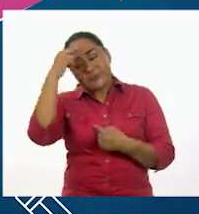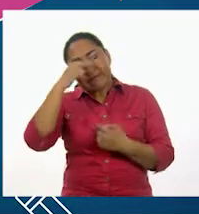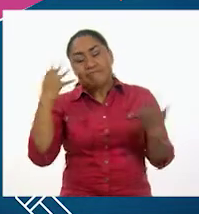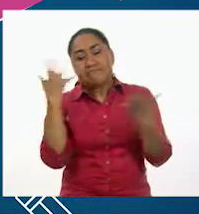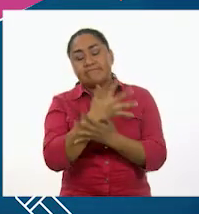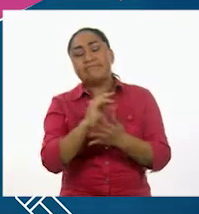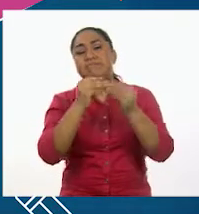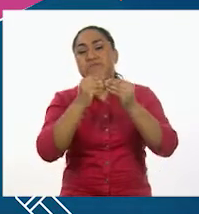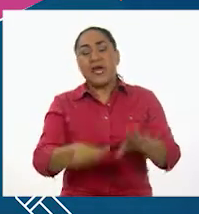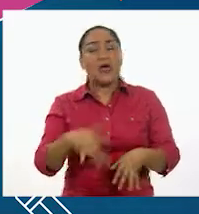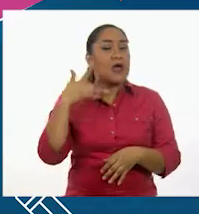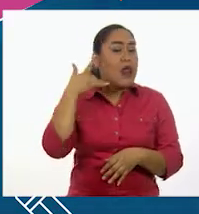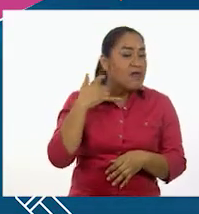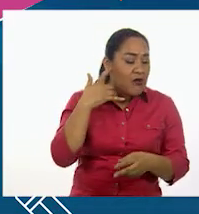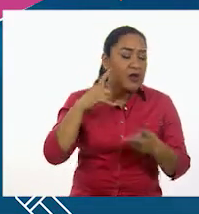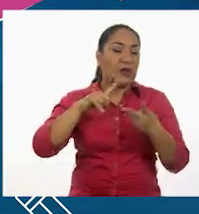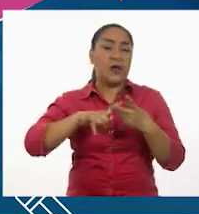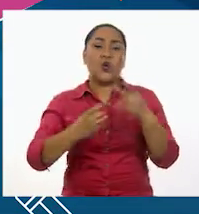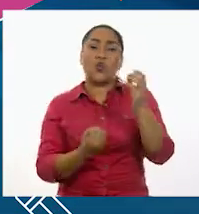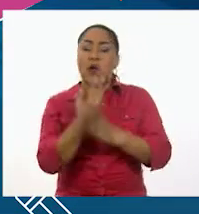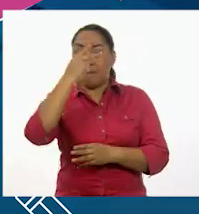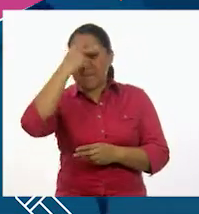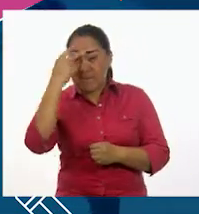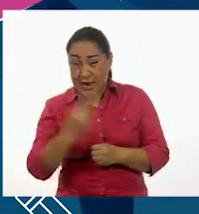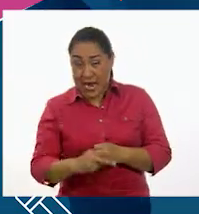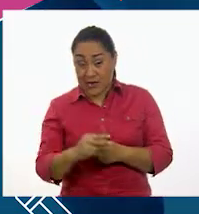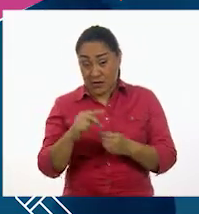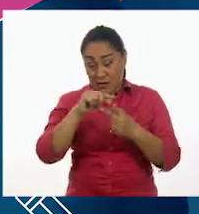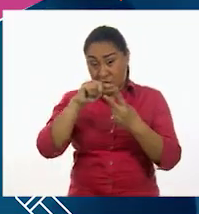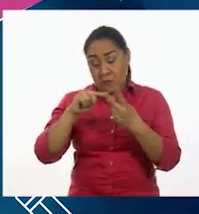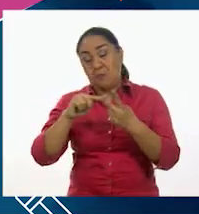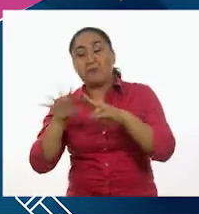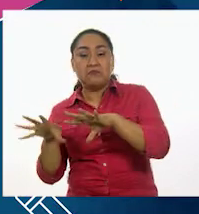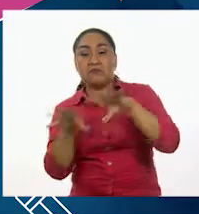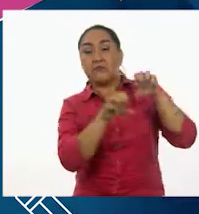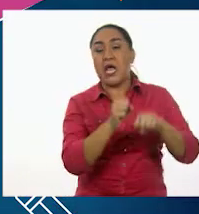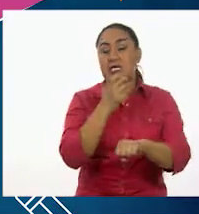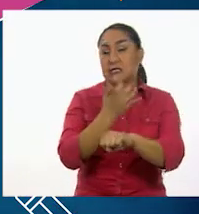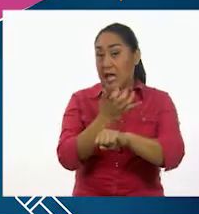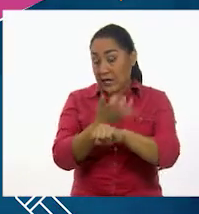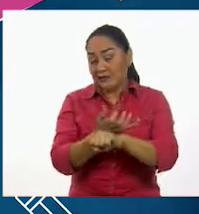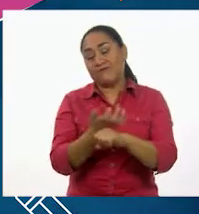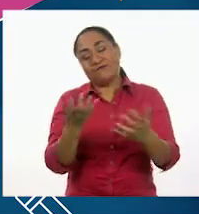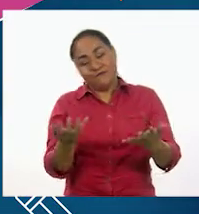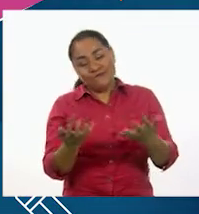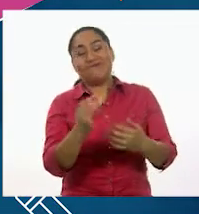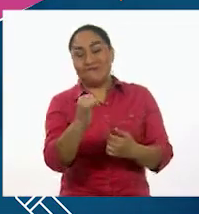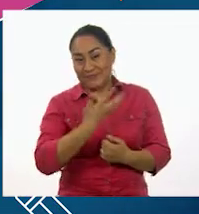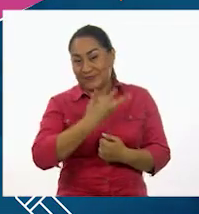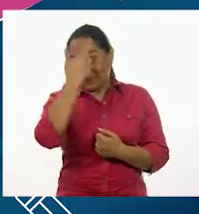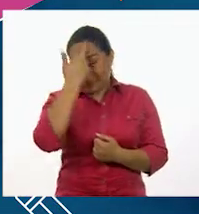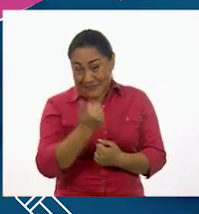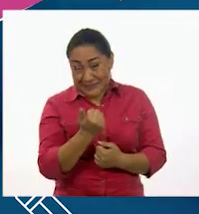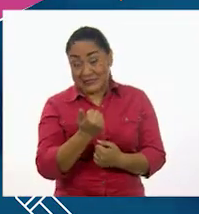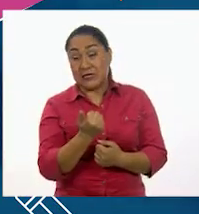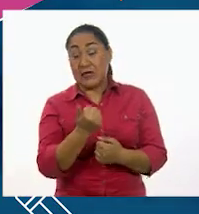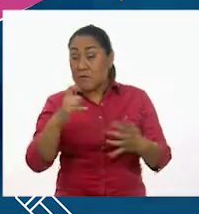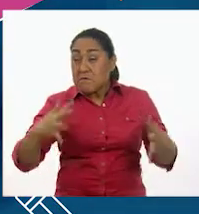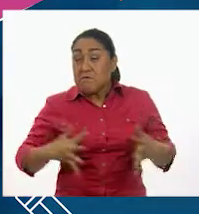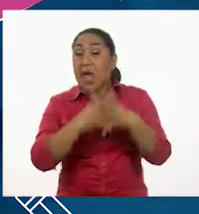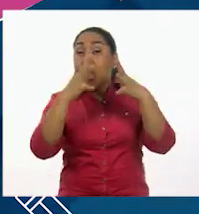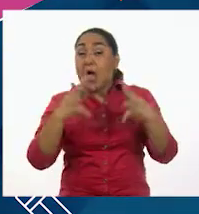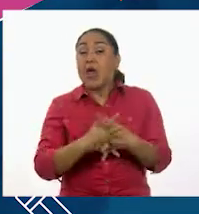de California y Nuevo México. Y estos estados se integraban a Estados Unidos. Y sí, efectivamente, esta guerra